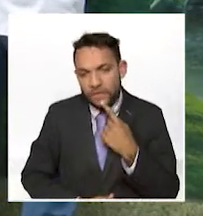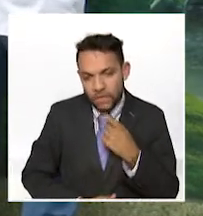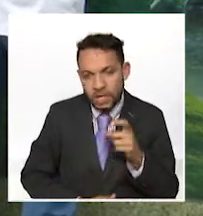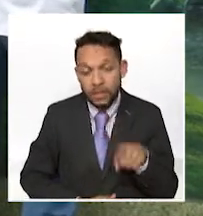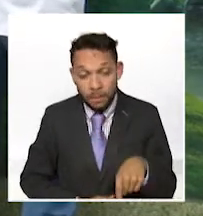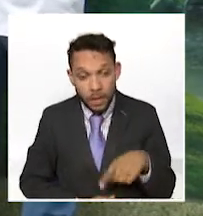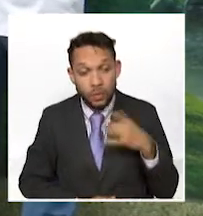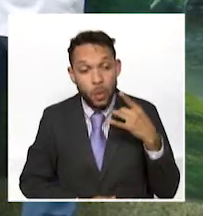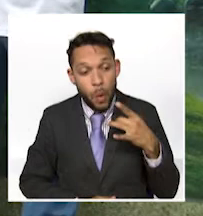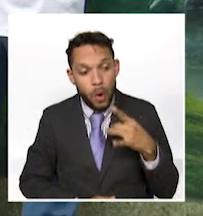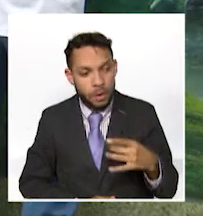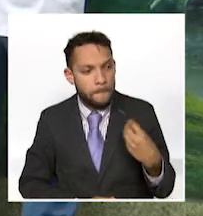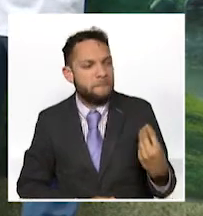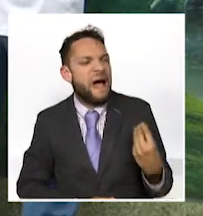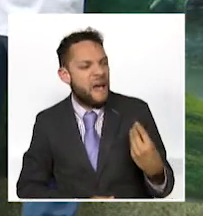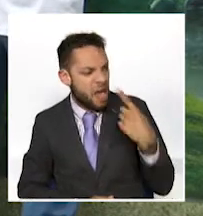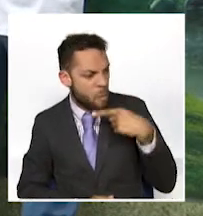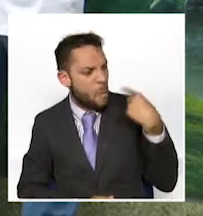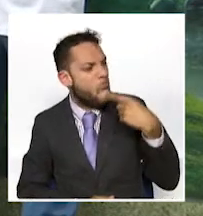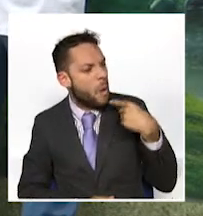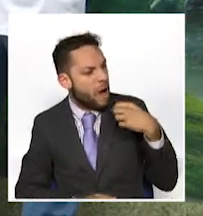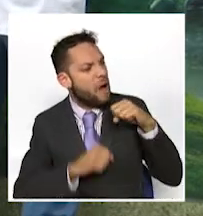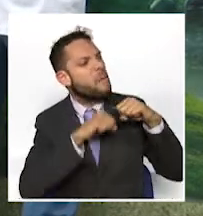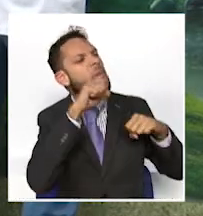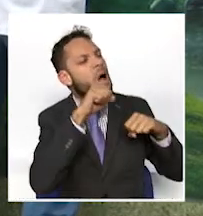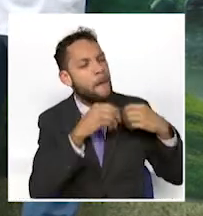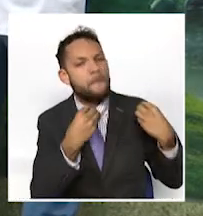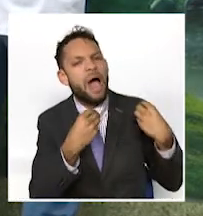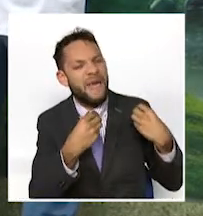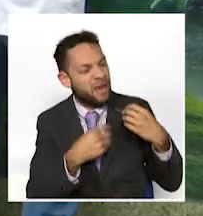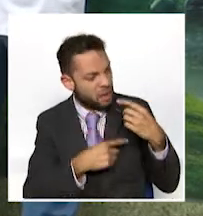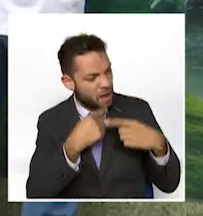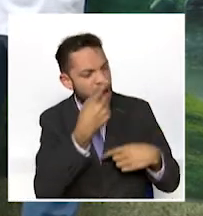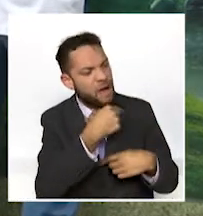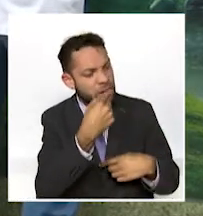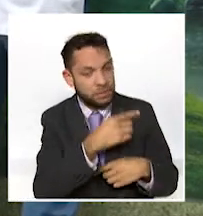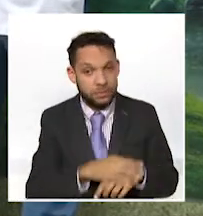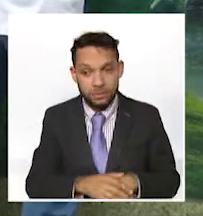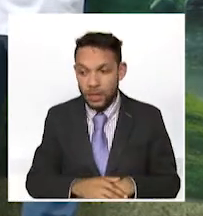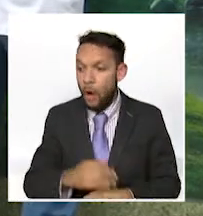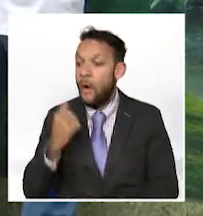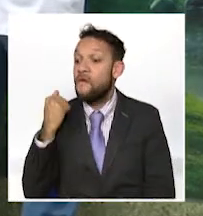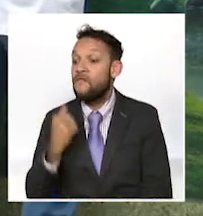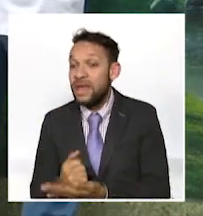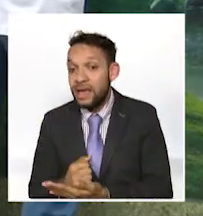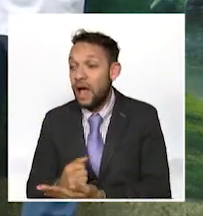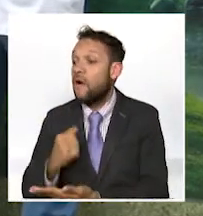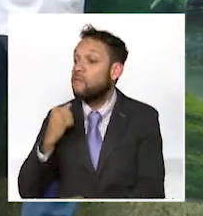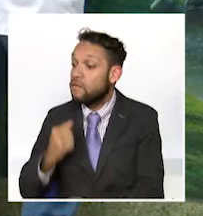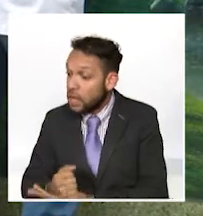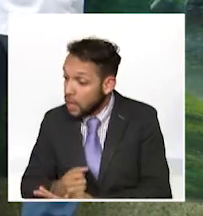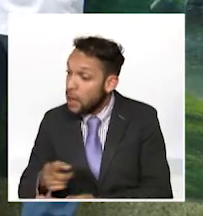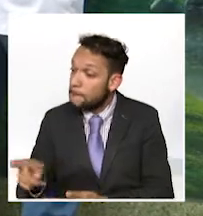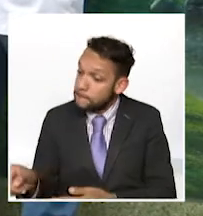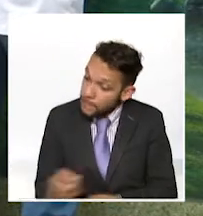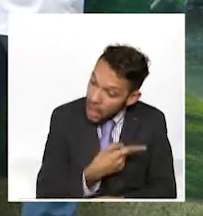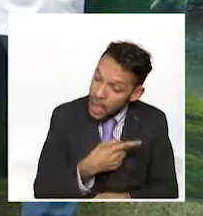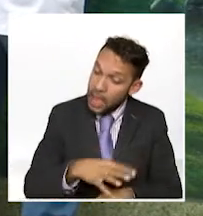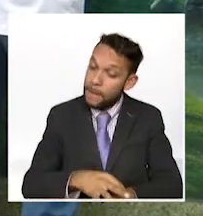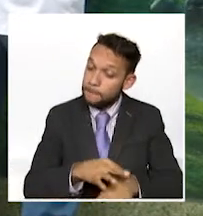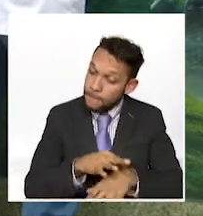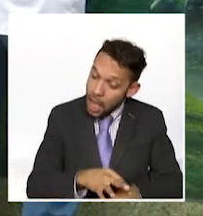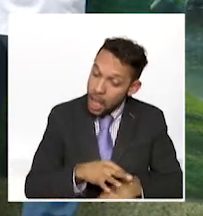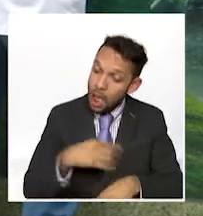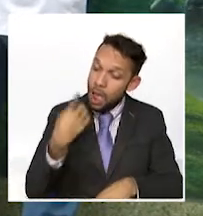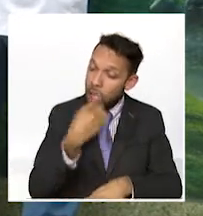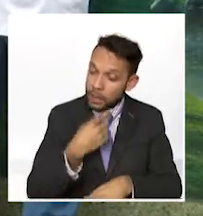pero el paciente dice, doctora, ¿y por qué me pasaron por acá? O casi que a usted le toca, y yo insisto eso porque es que como en Manizales y en